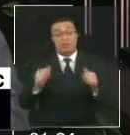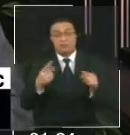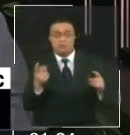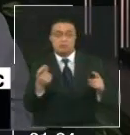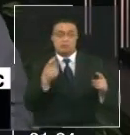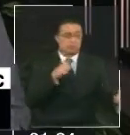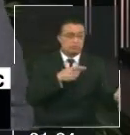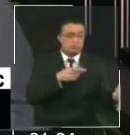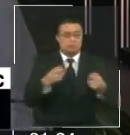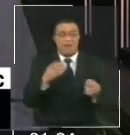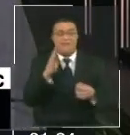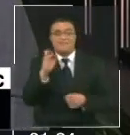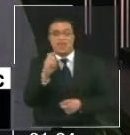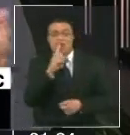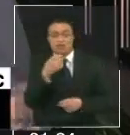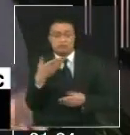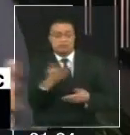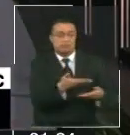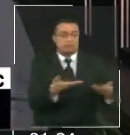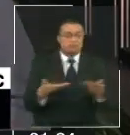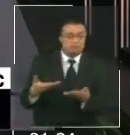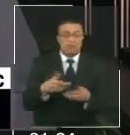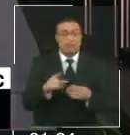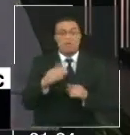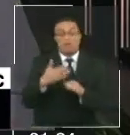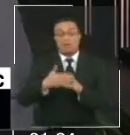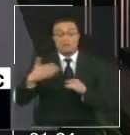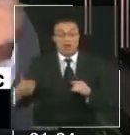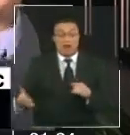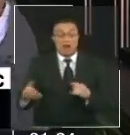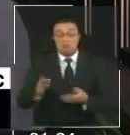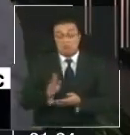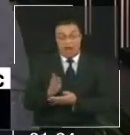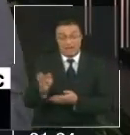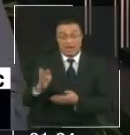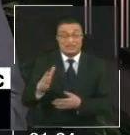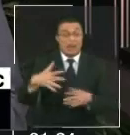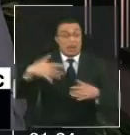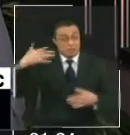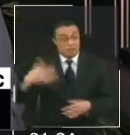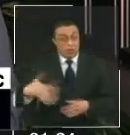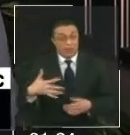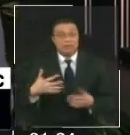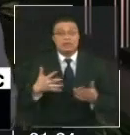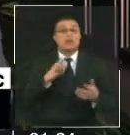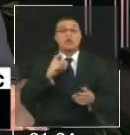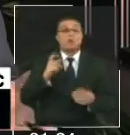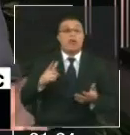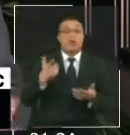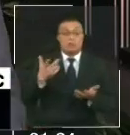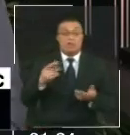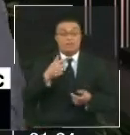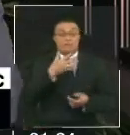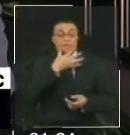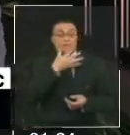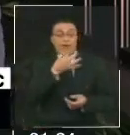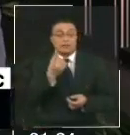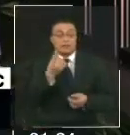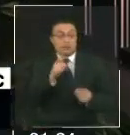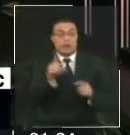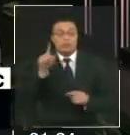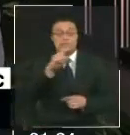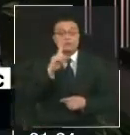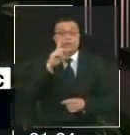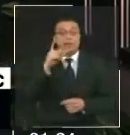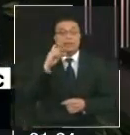venires, ¿no es cierto?, este veto. Creo que al final, un avance importantísimo habría sido algo bien sencillo. Que el